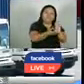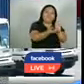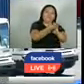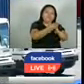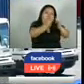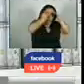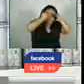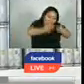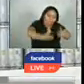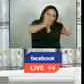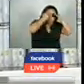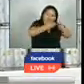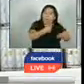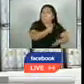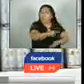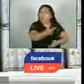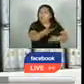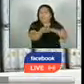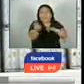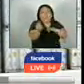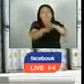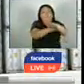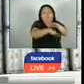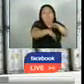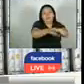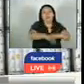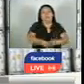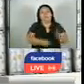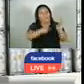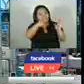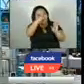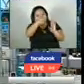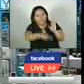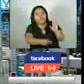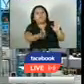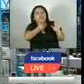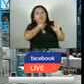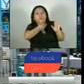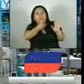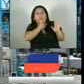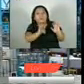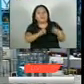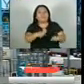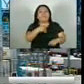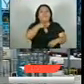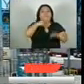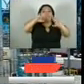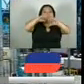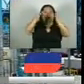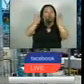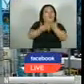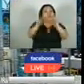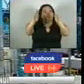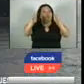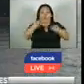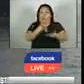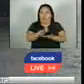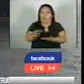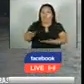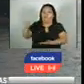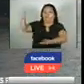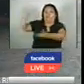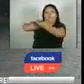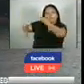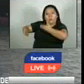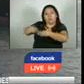cada vez más en los productos básicos. El estudio también prevé que la factura mundial de las importaciones de insumos, incluyendo